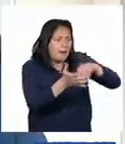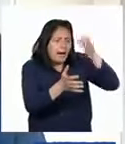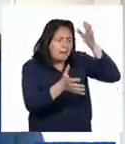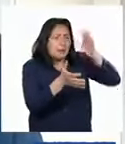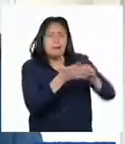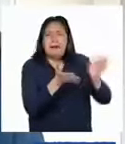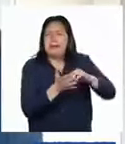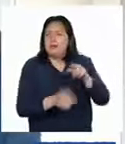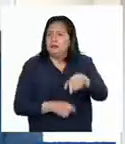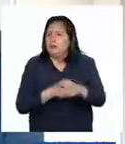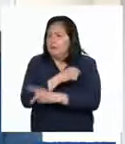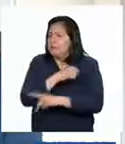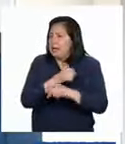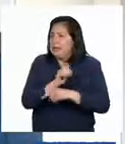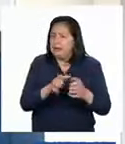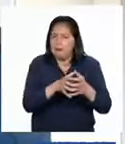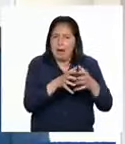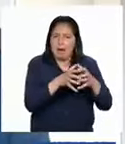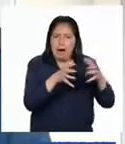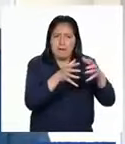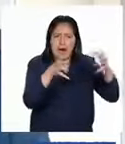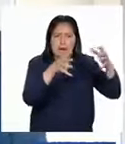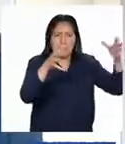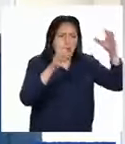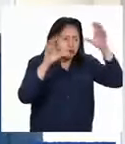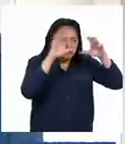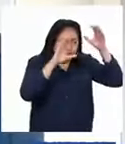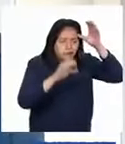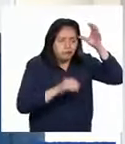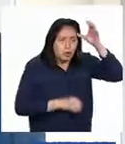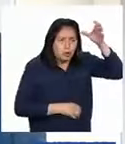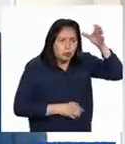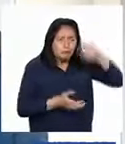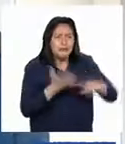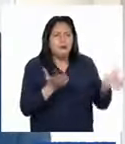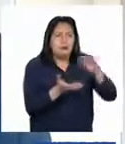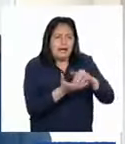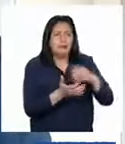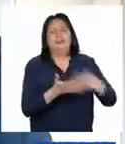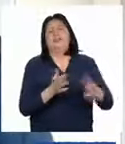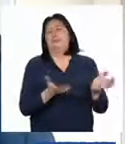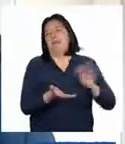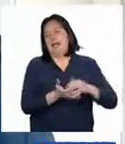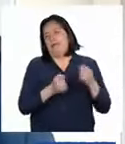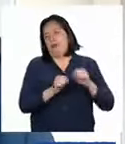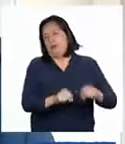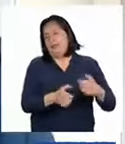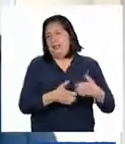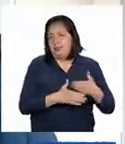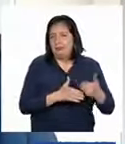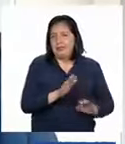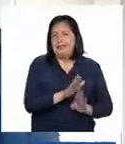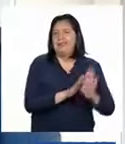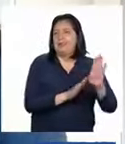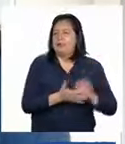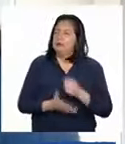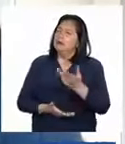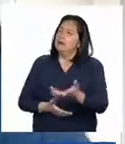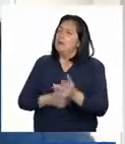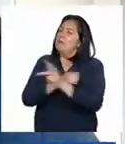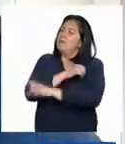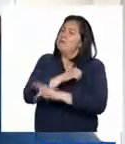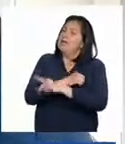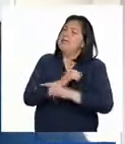Y un país donde está aumentando el conocimiento es un país donde aumentan las posibilidades. Imagínense un país donde